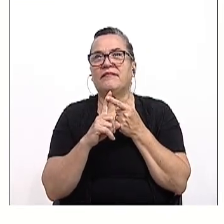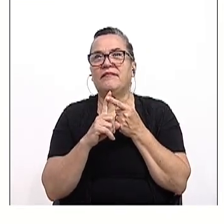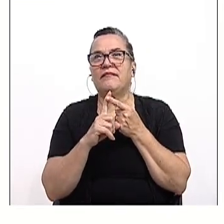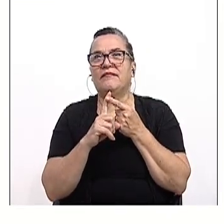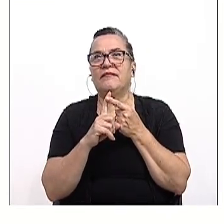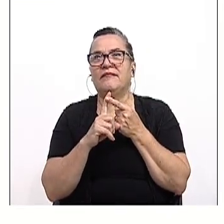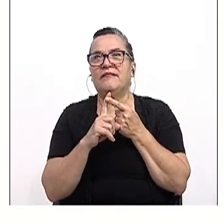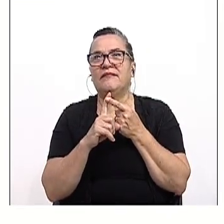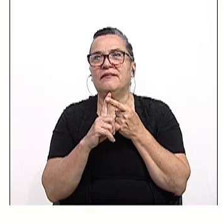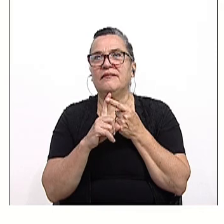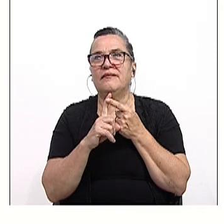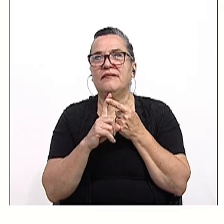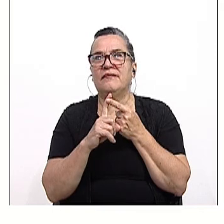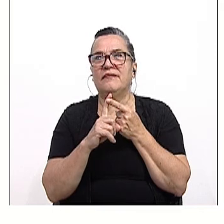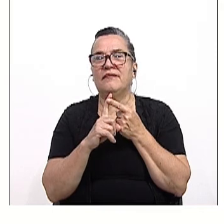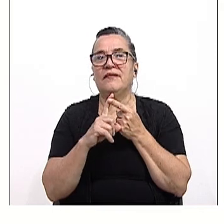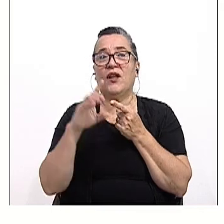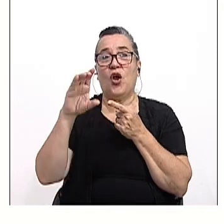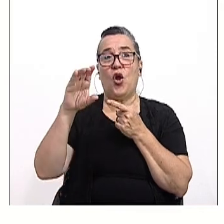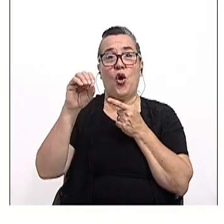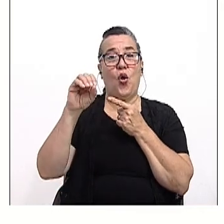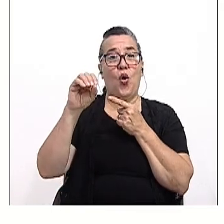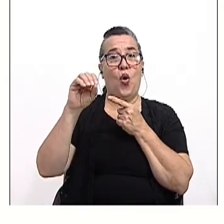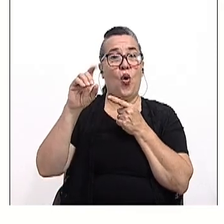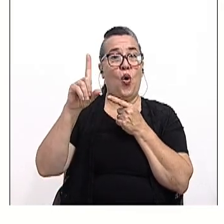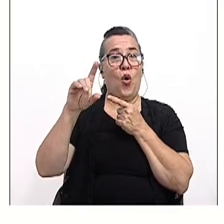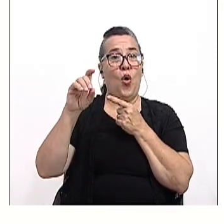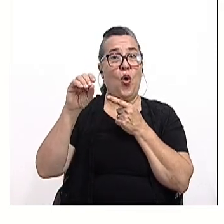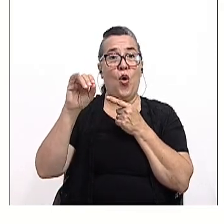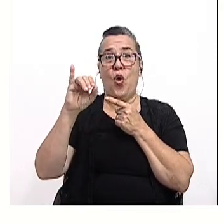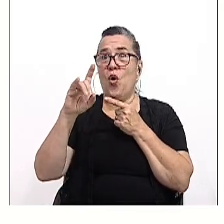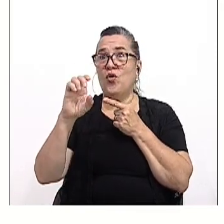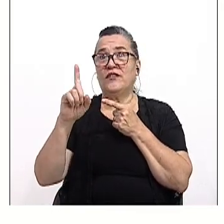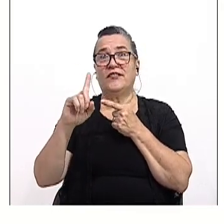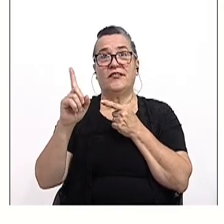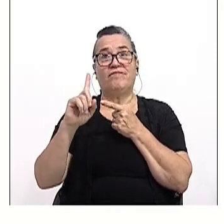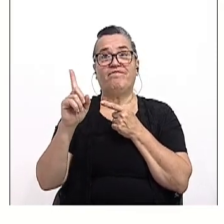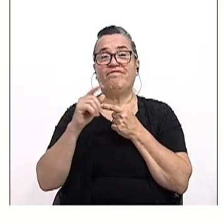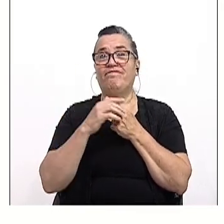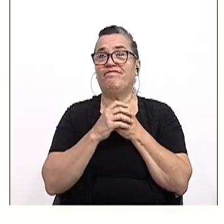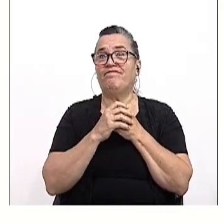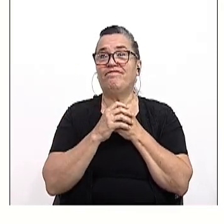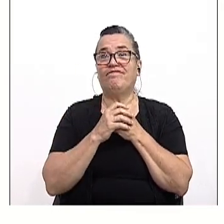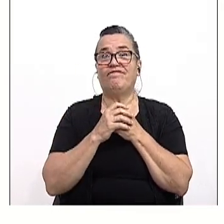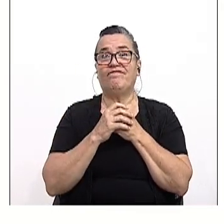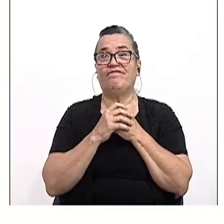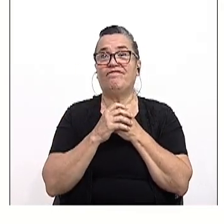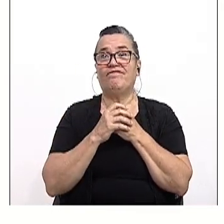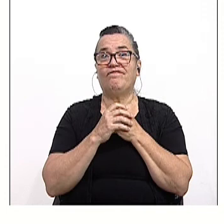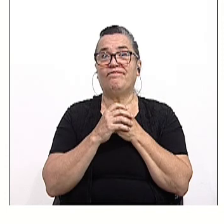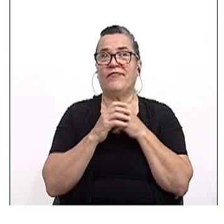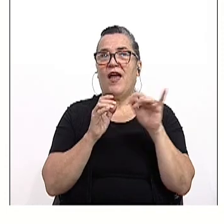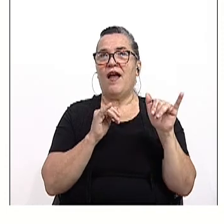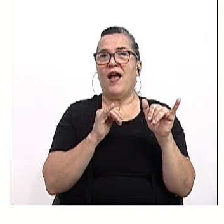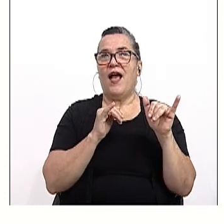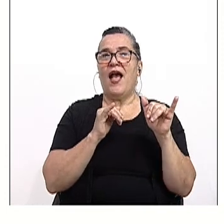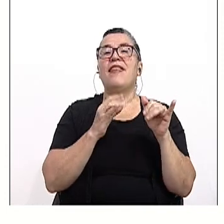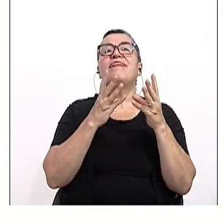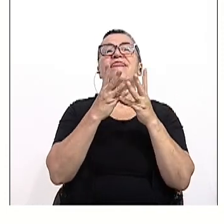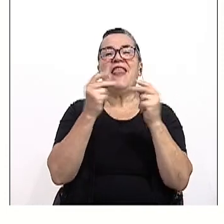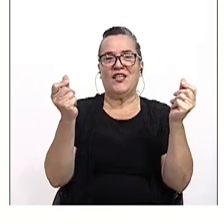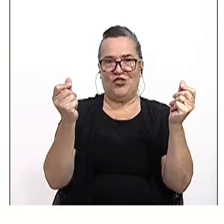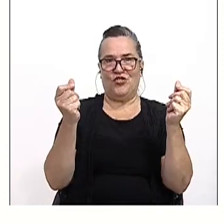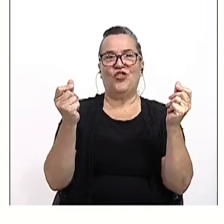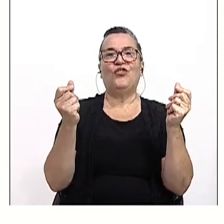línea de arriba, dice coloide. Vamos a la primera carta de la de abajo, correcto,